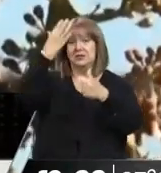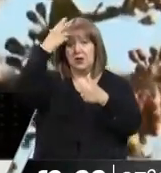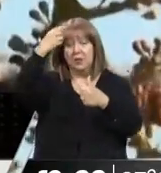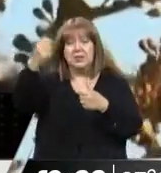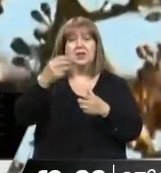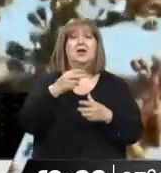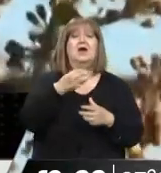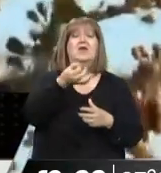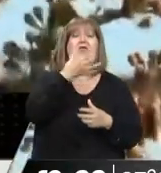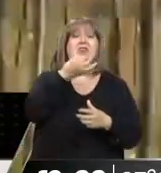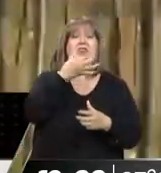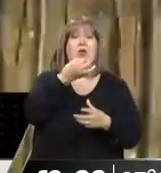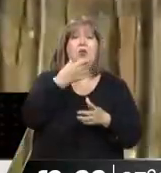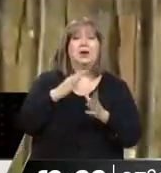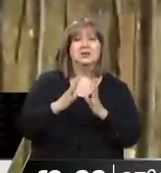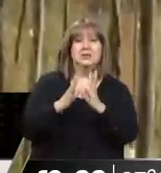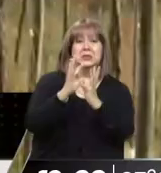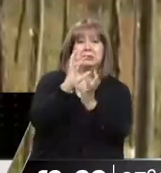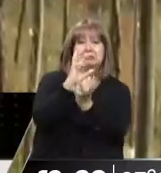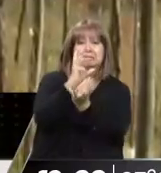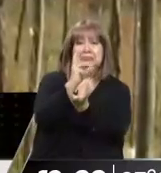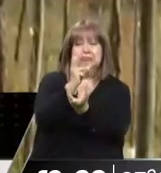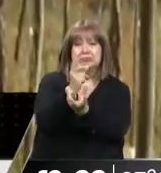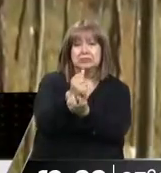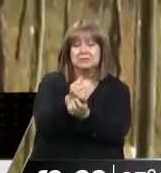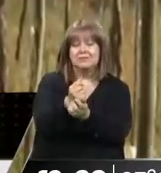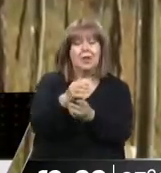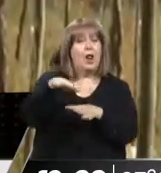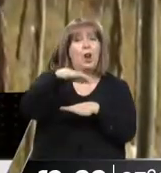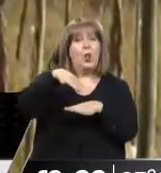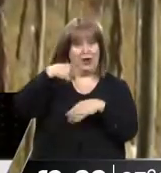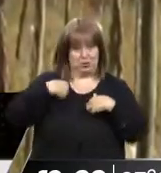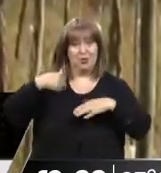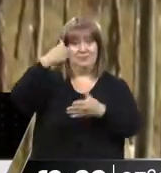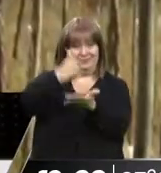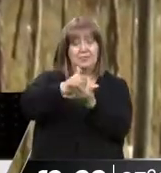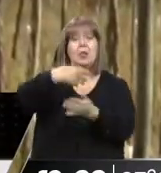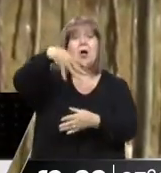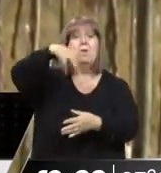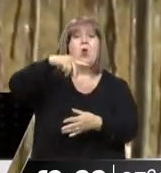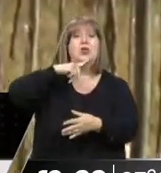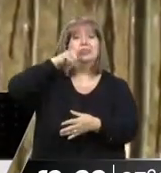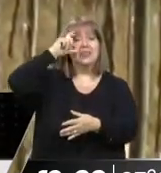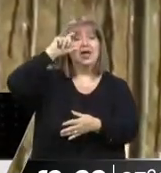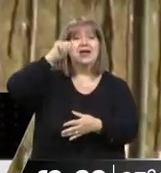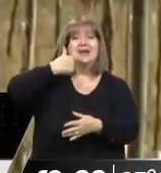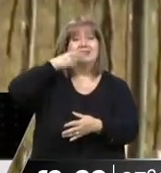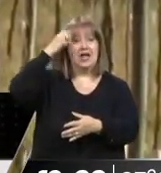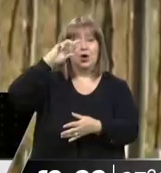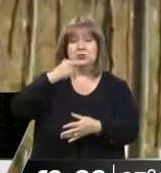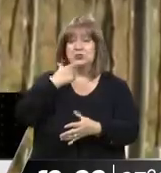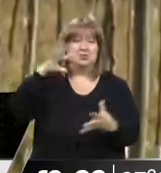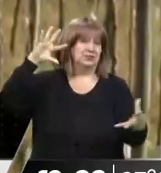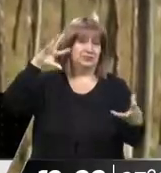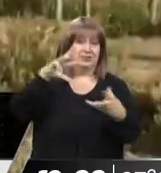viñedos tardarán mucho tiempo en recuperarse. Exactamente en Montecaseros, lugar donde estamos, la afección ha sido del 100% y